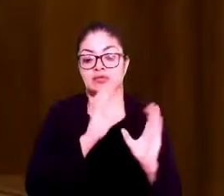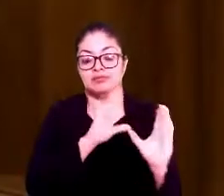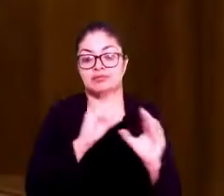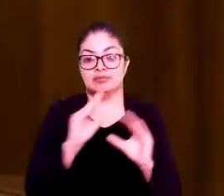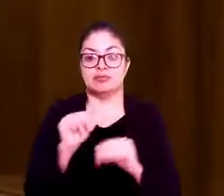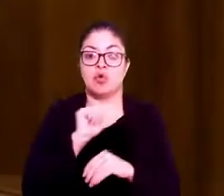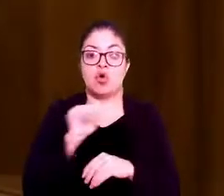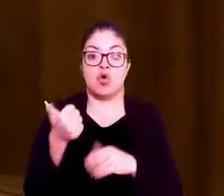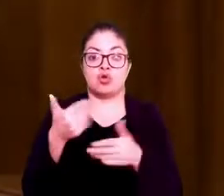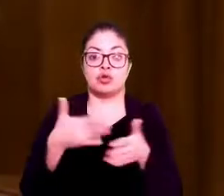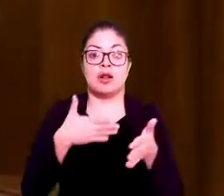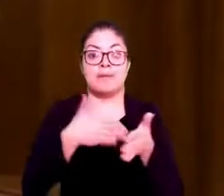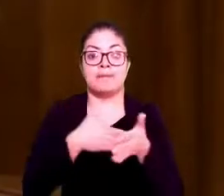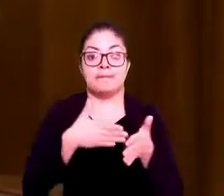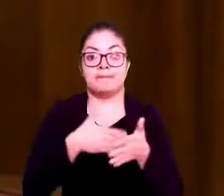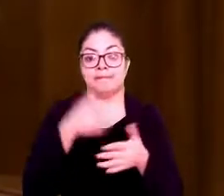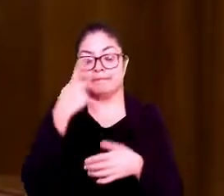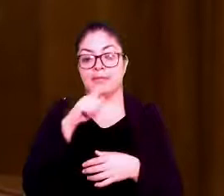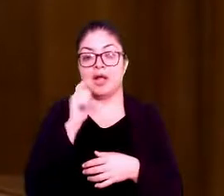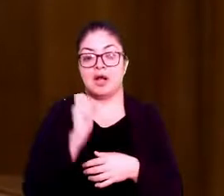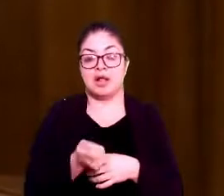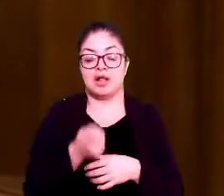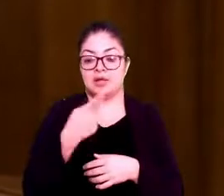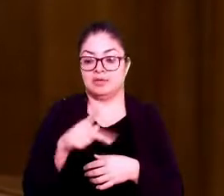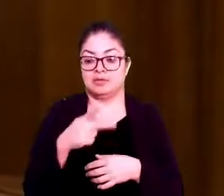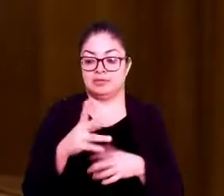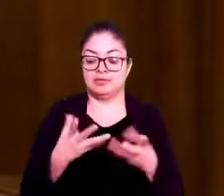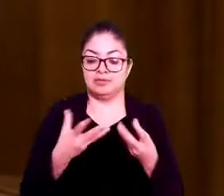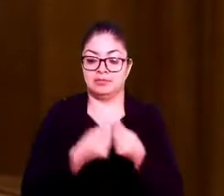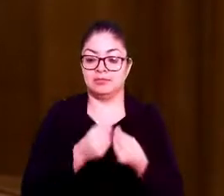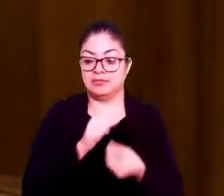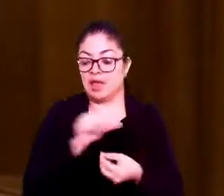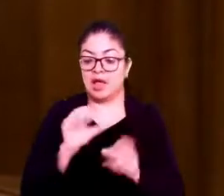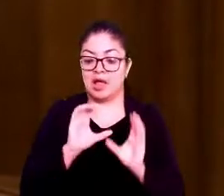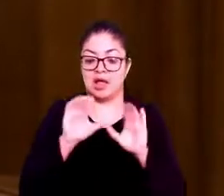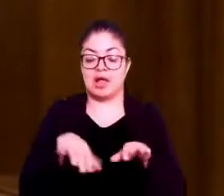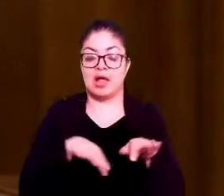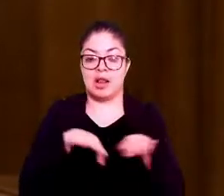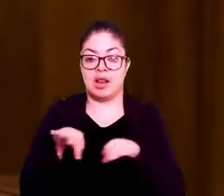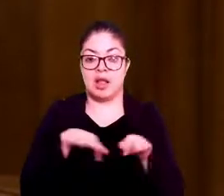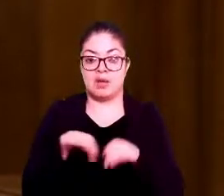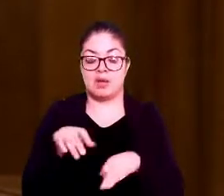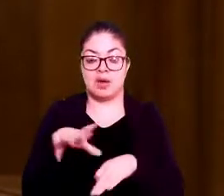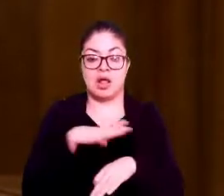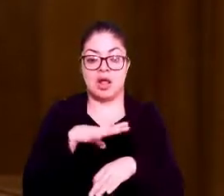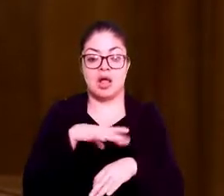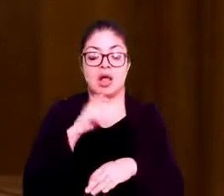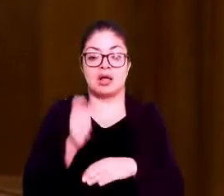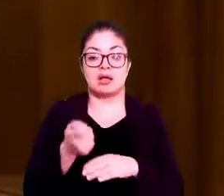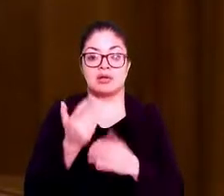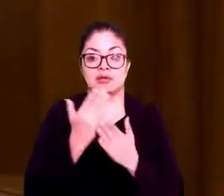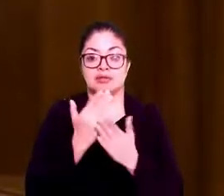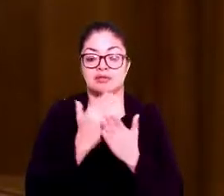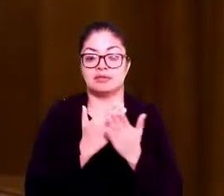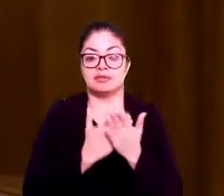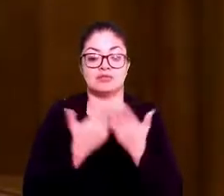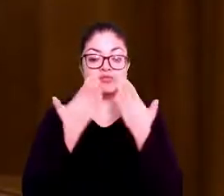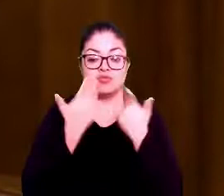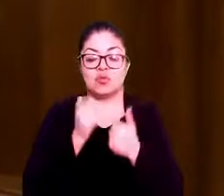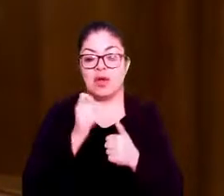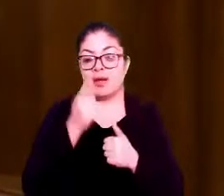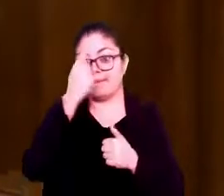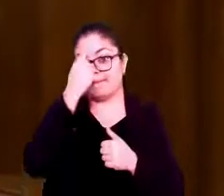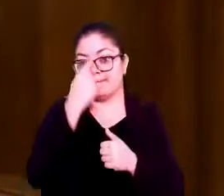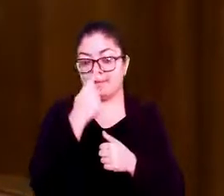Otra barrera más para sortear para su incorporación al mercado laboral, ya que se encuentran en el argumento de que no tienen perfil para